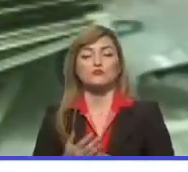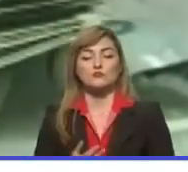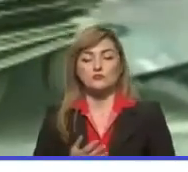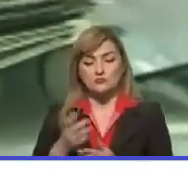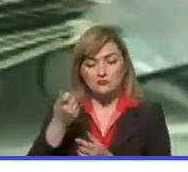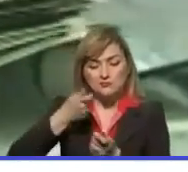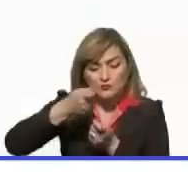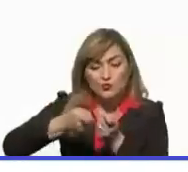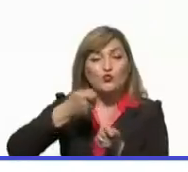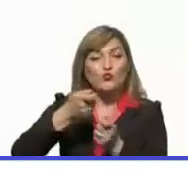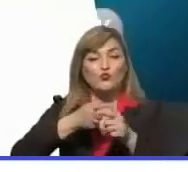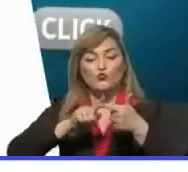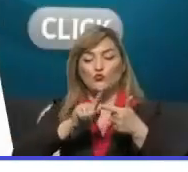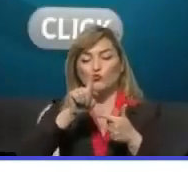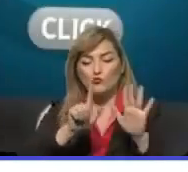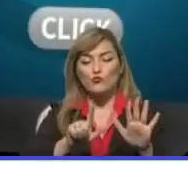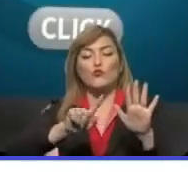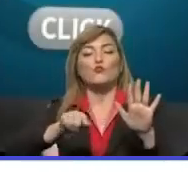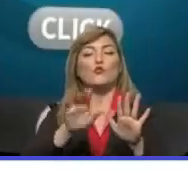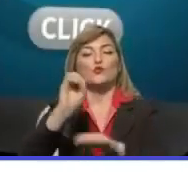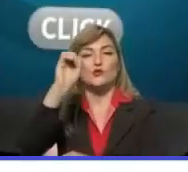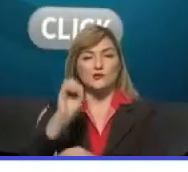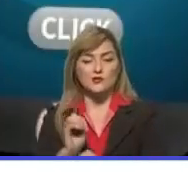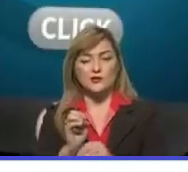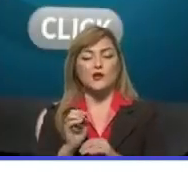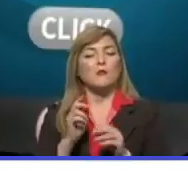en efectivo representa en promedio el 7% del PIB en